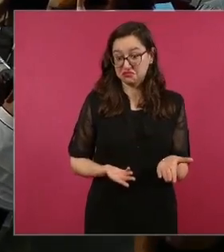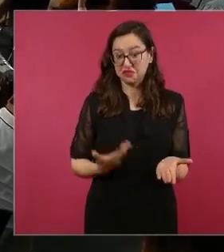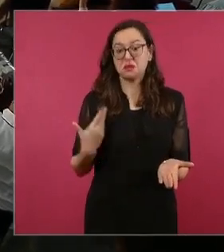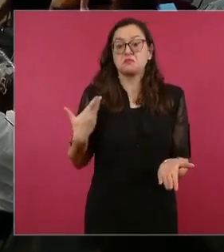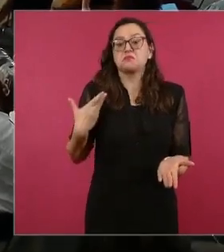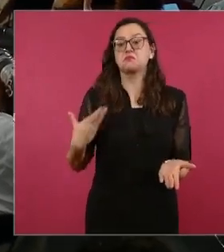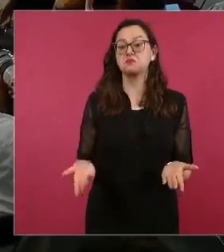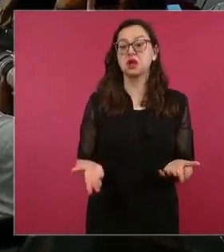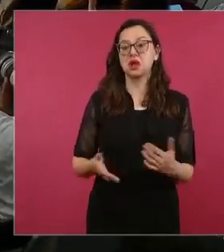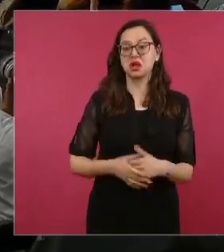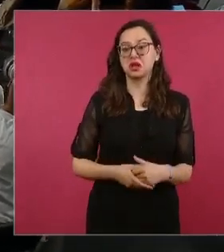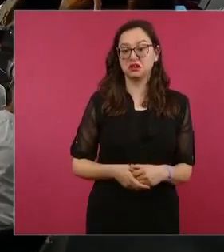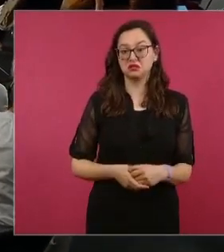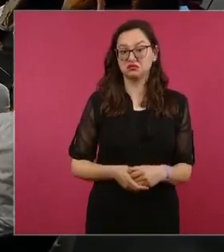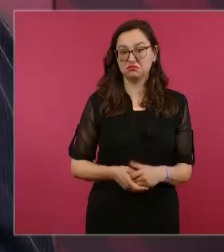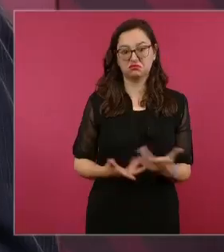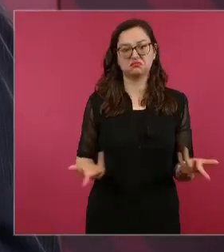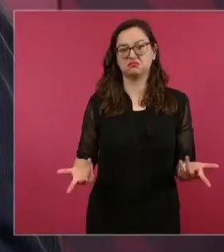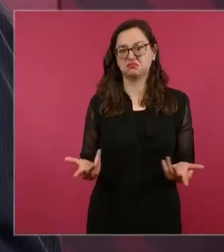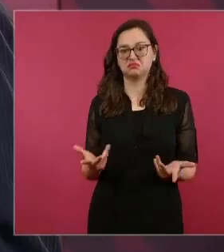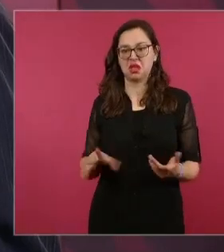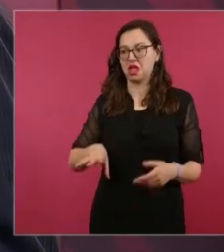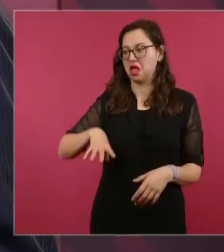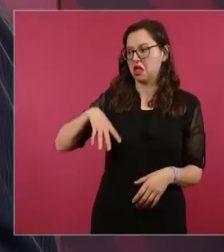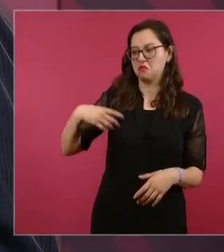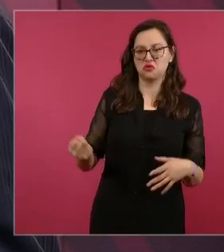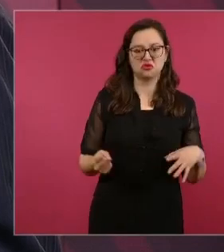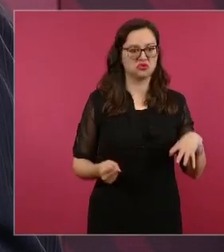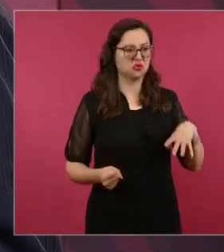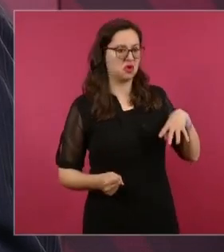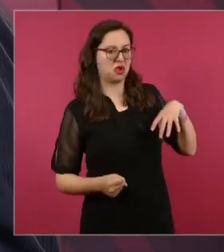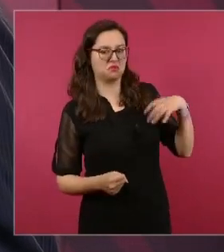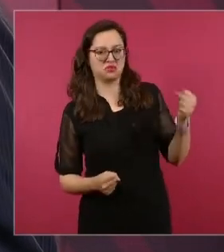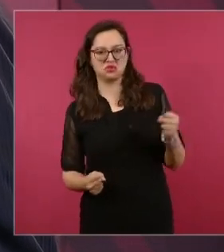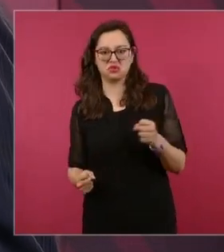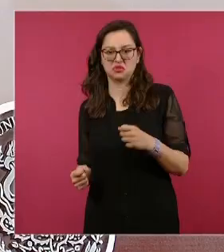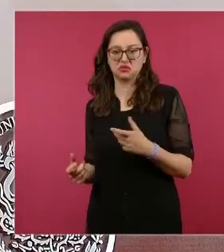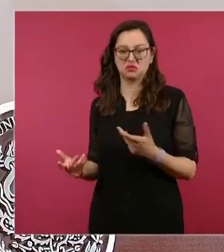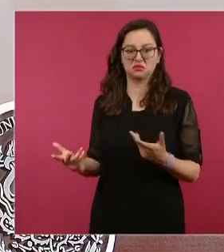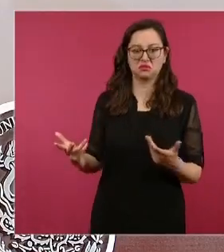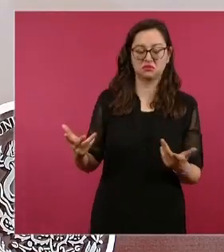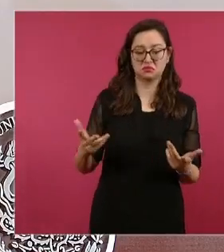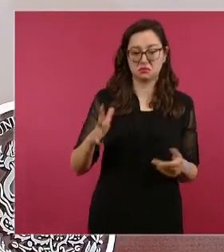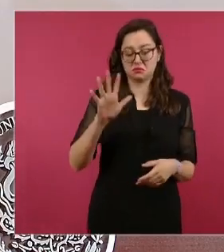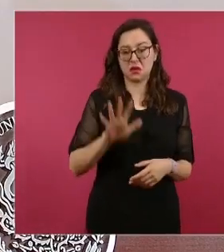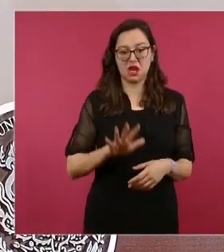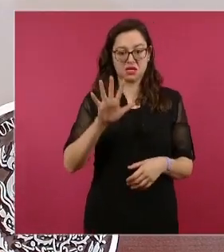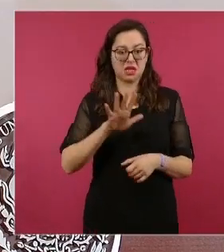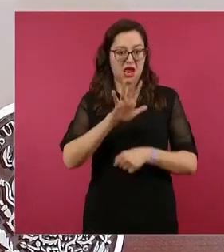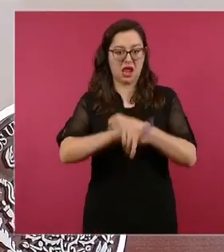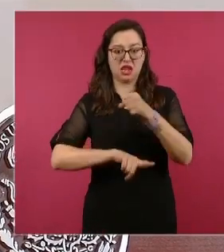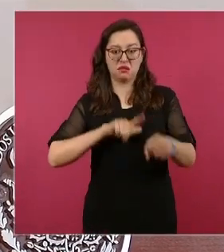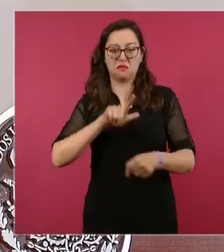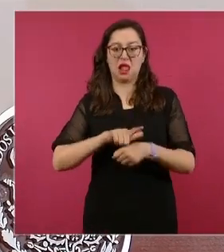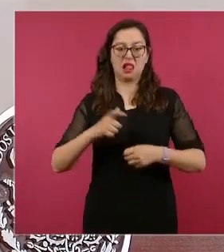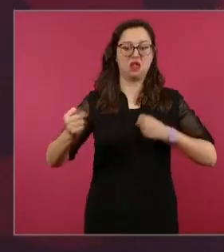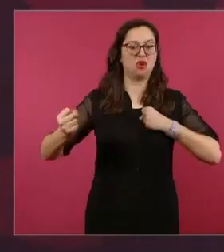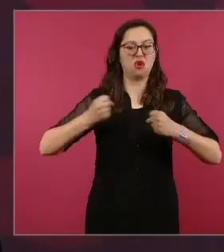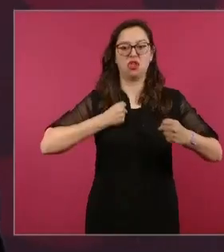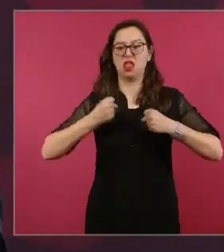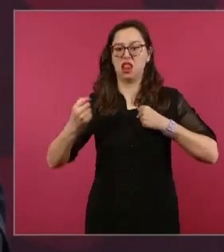la ley del más fuerte, el mundo de los gorilas, ya lo he